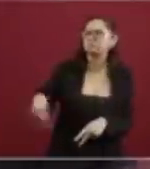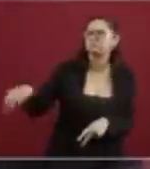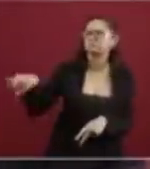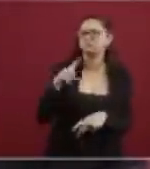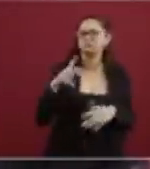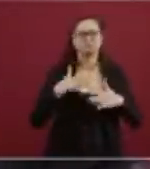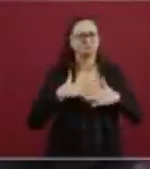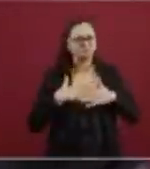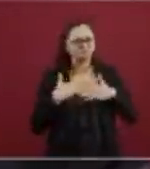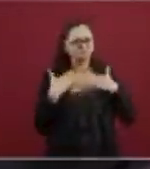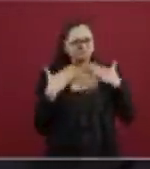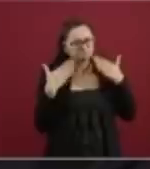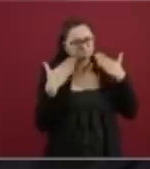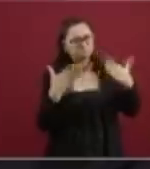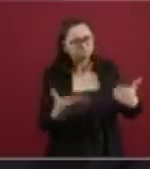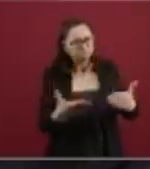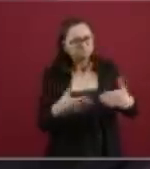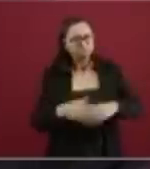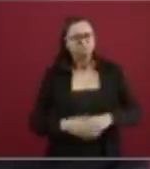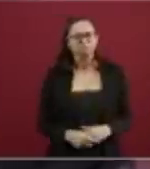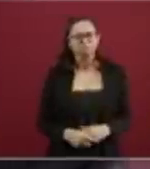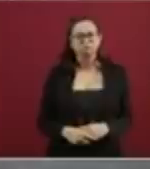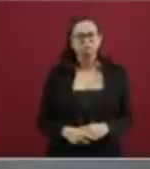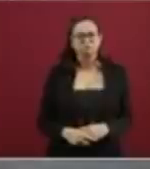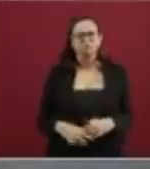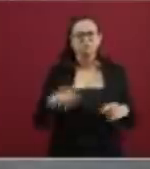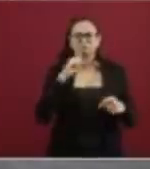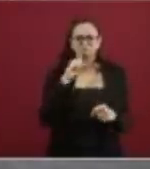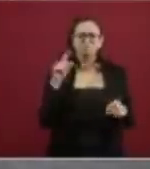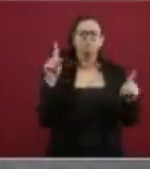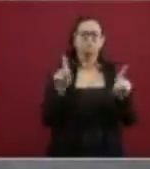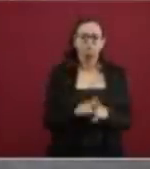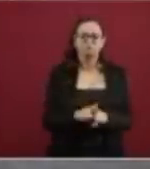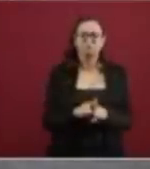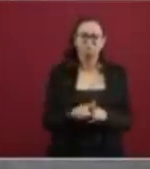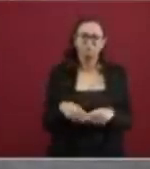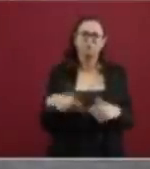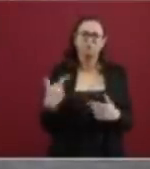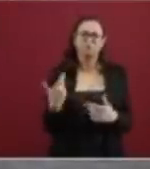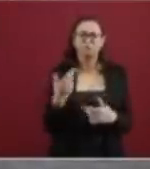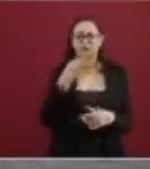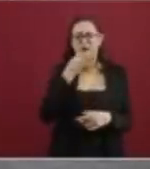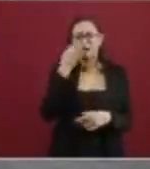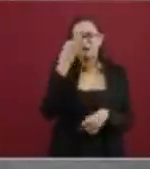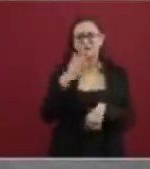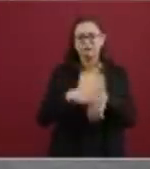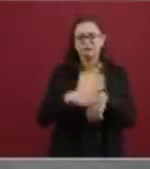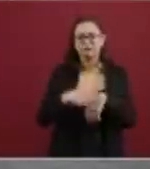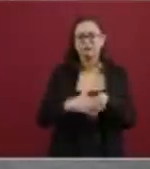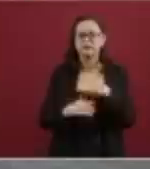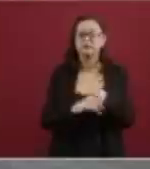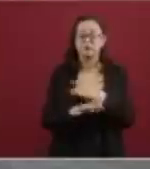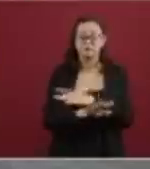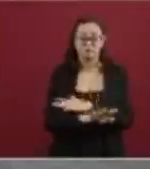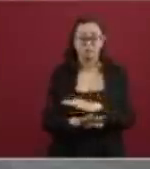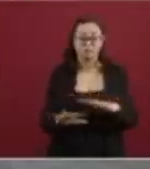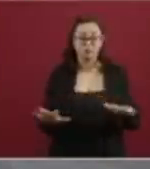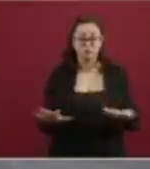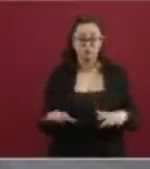y, como lo mencionaba yo, y les van a dar información sobre este tema,